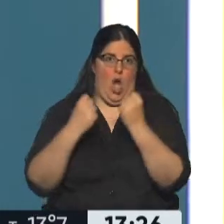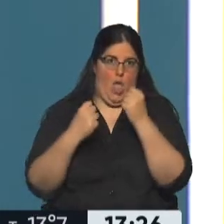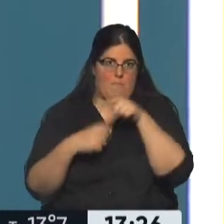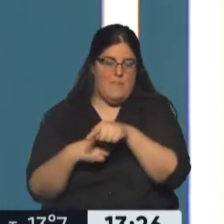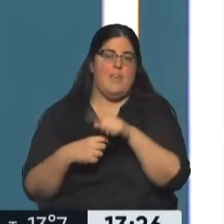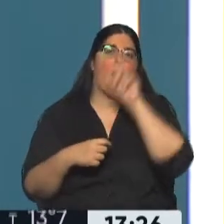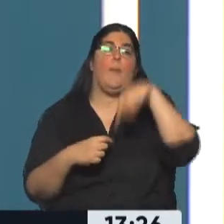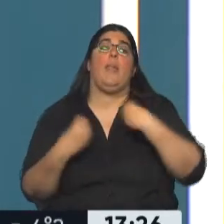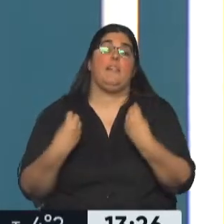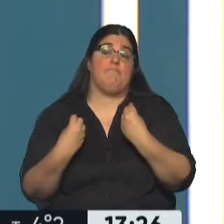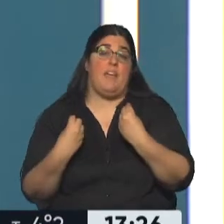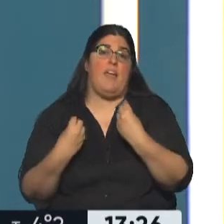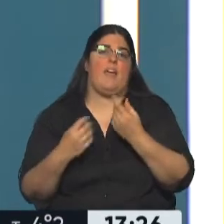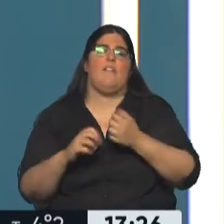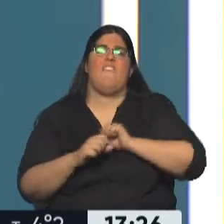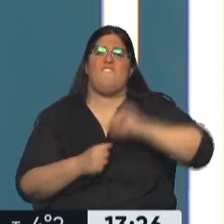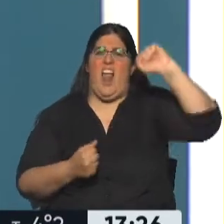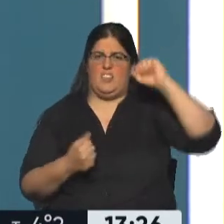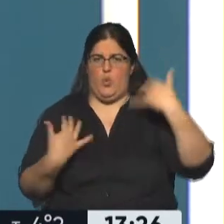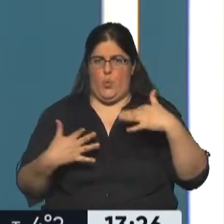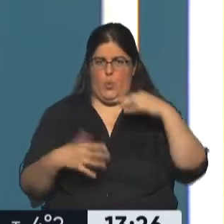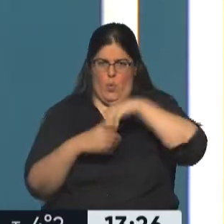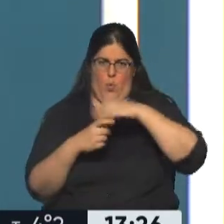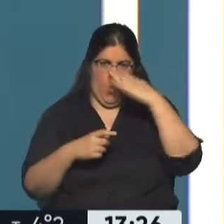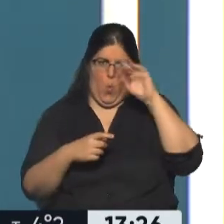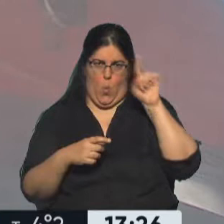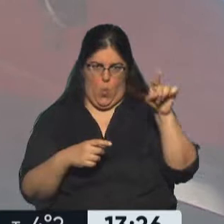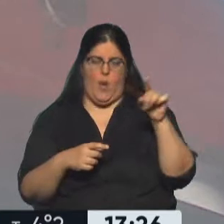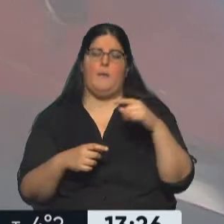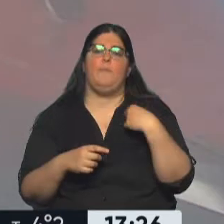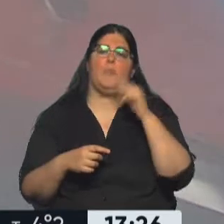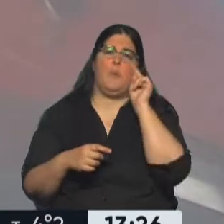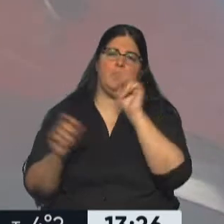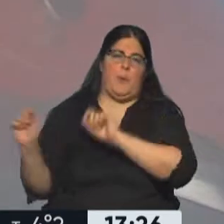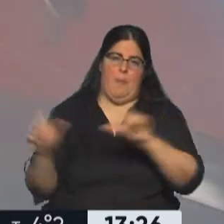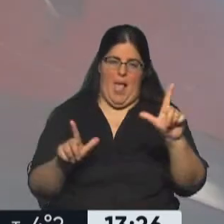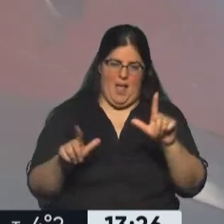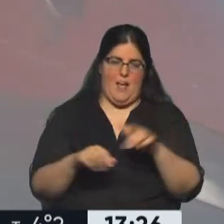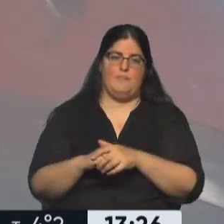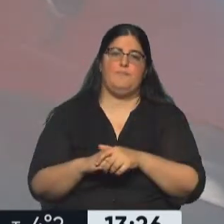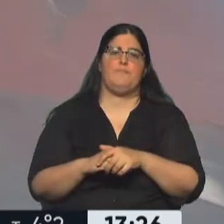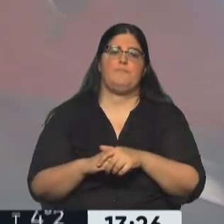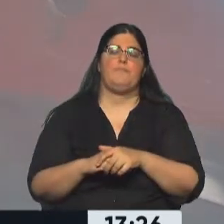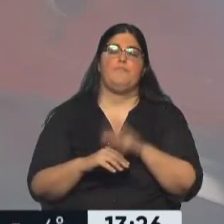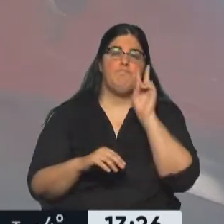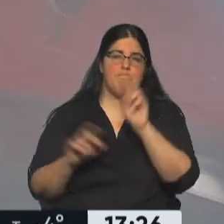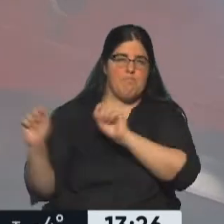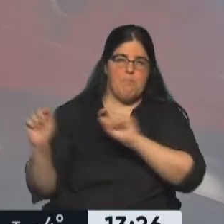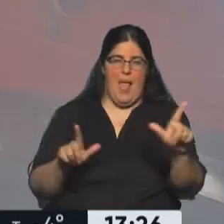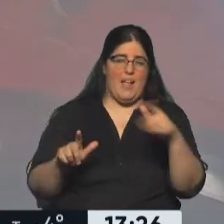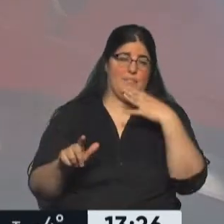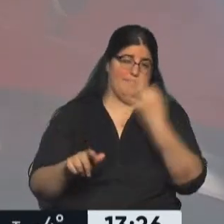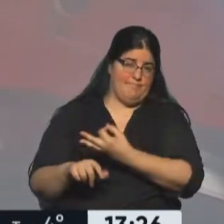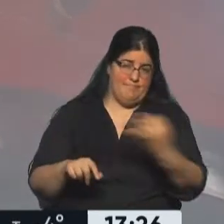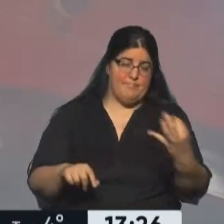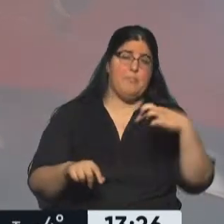generando también mucha inflación dentro de Cuba y eso es lo que vamos a ver en la siguiente placa, donde está la Veamos la placa donde muestra efectivamente la